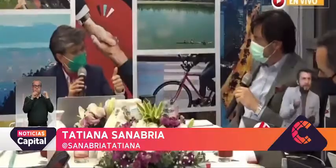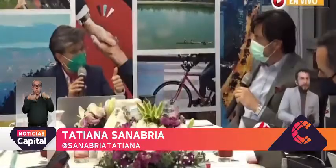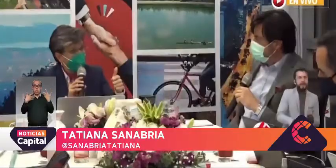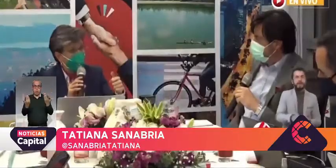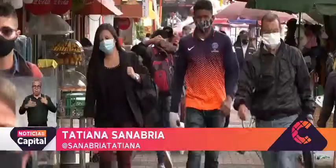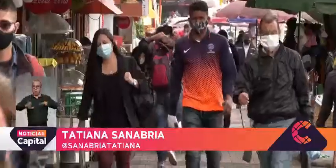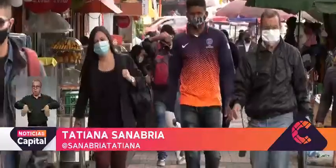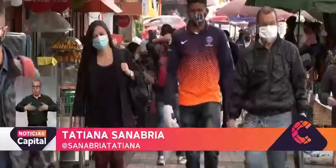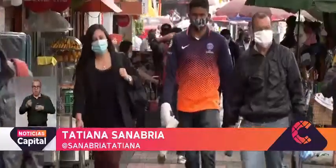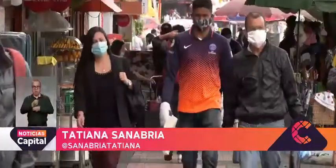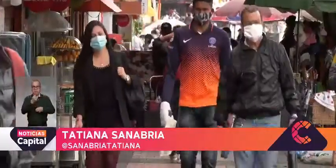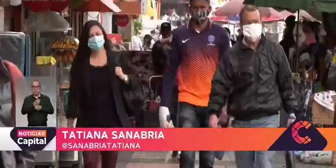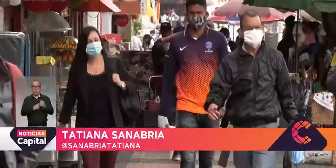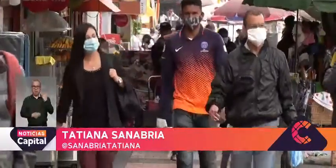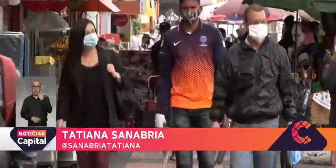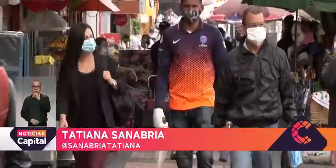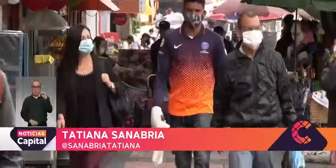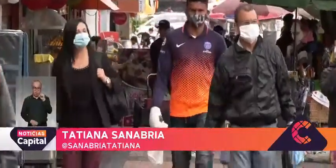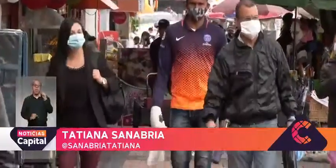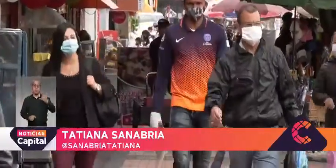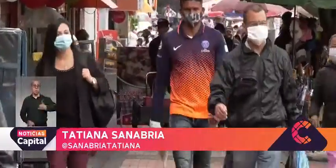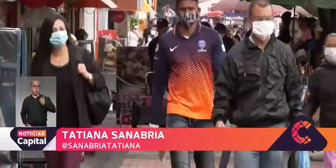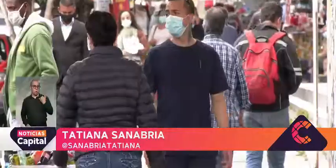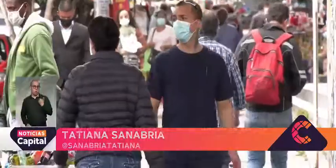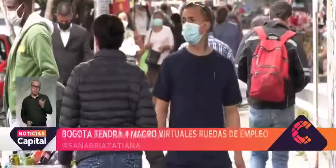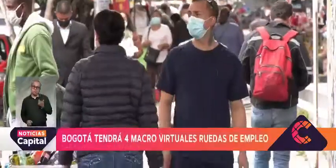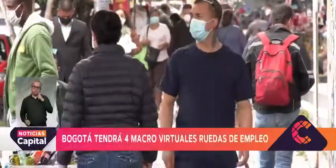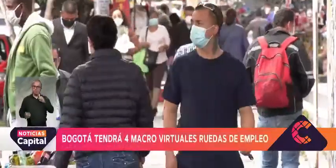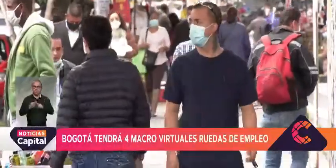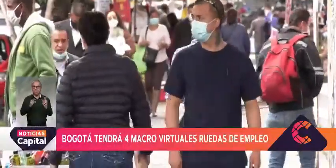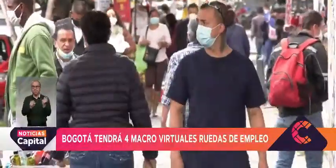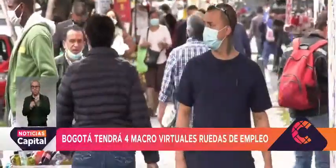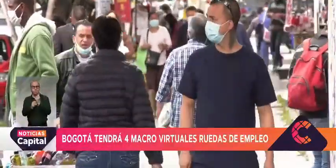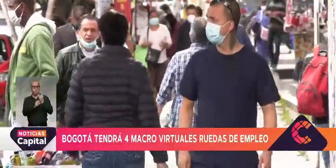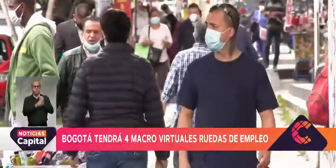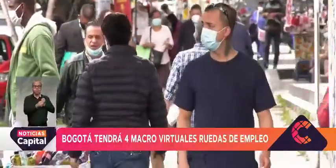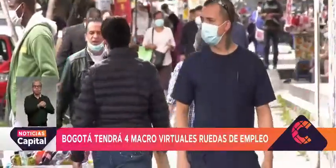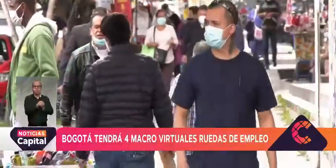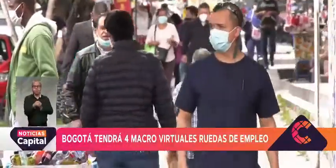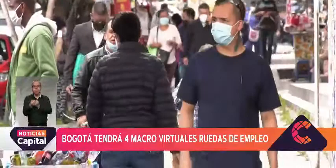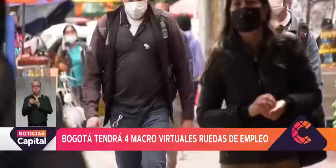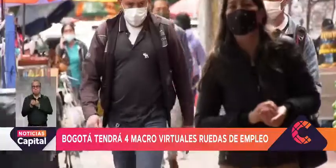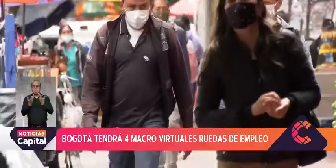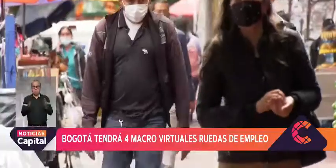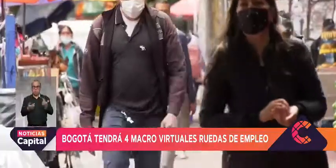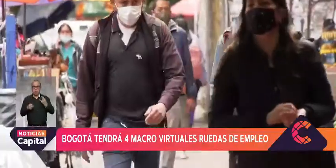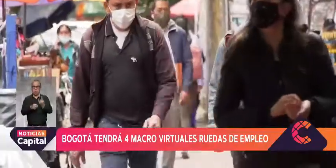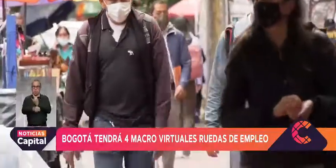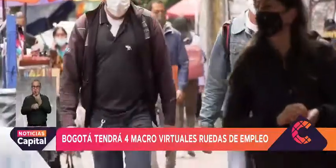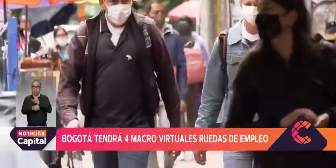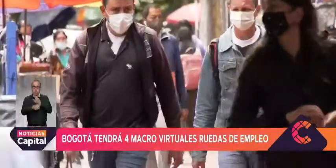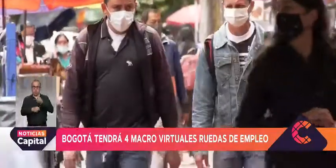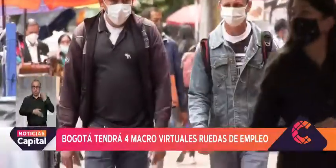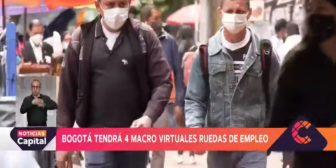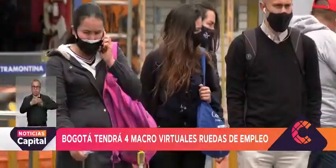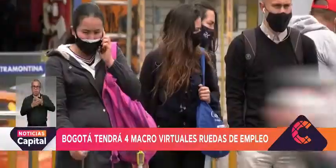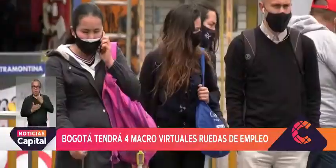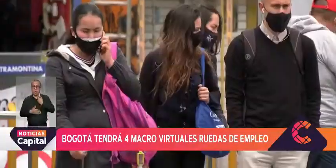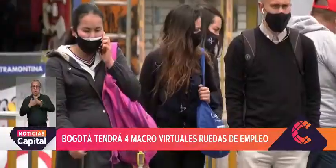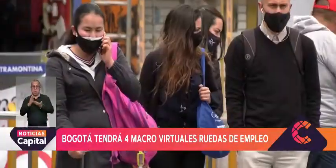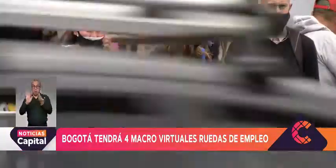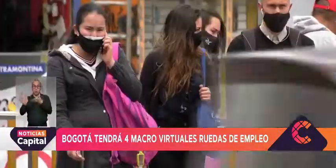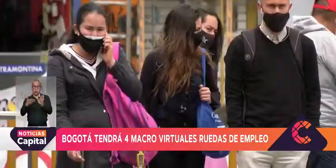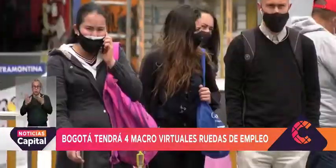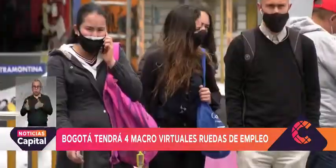desempleo en jóvenes y mujeres en la ciudad. Por esta razón trabaja con el fin de apoyar a esta población a través de una ágil certificación de